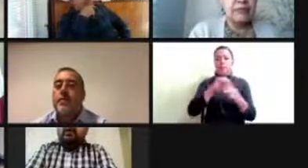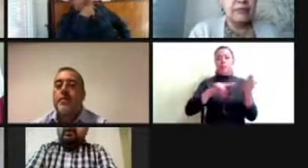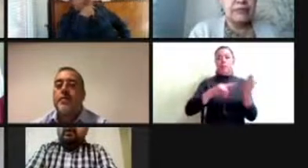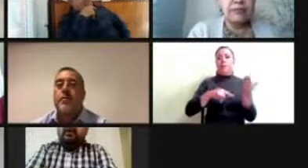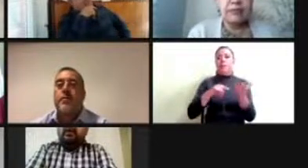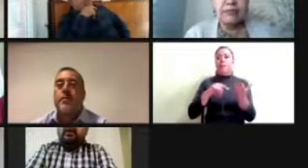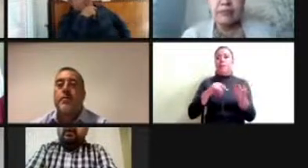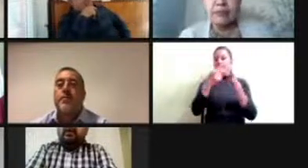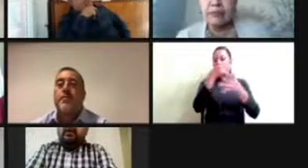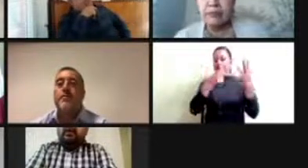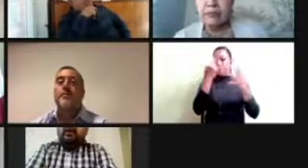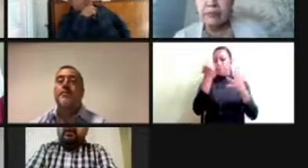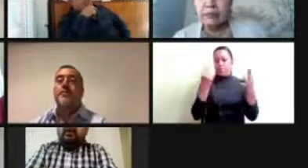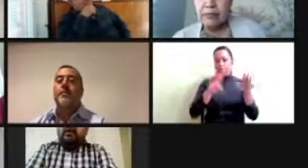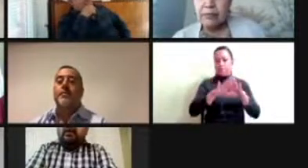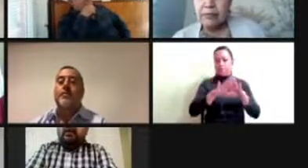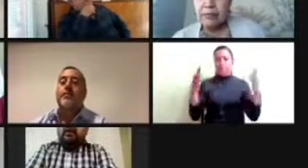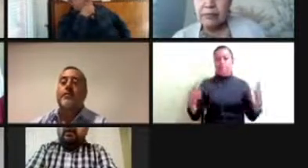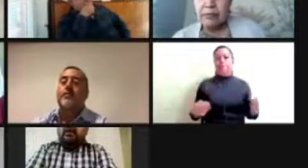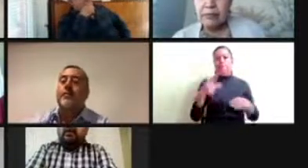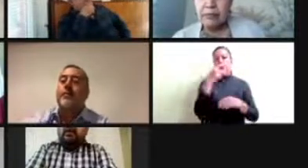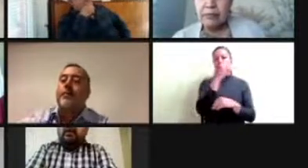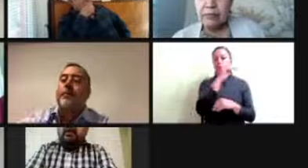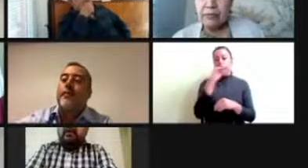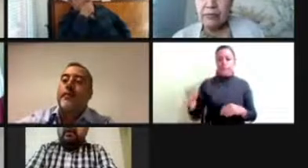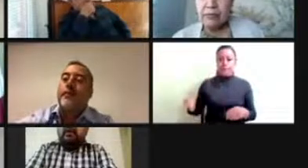horas. Se levanta la sesión. Nos